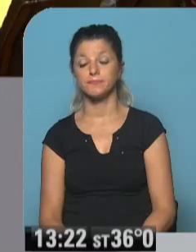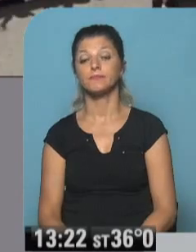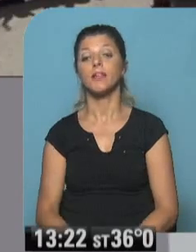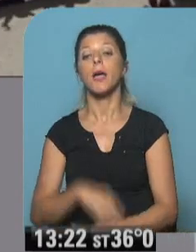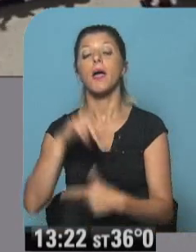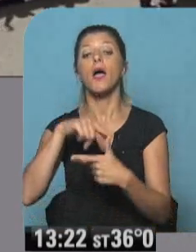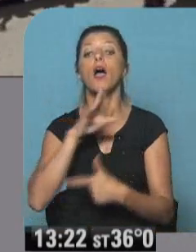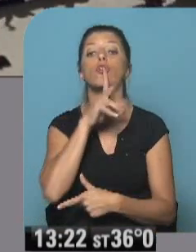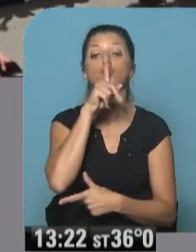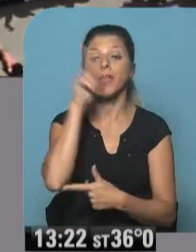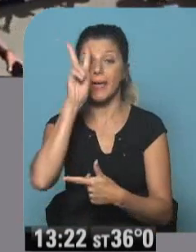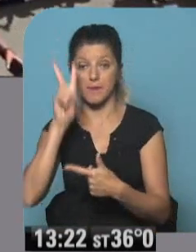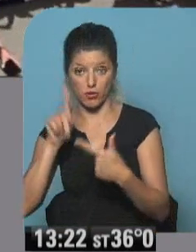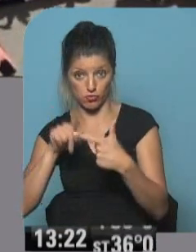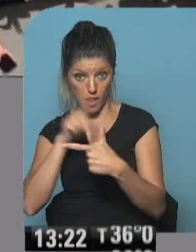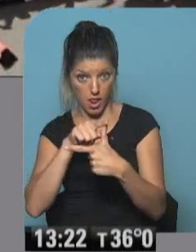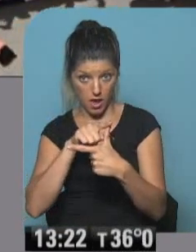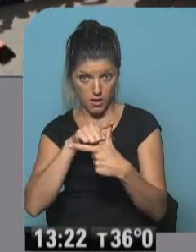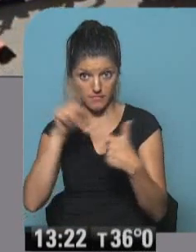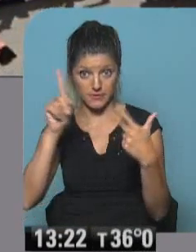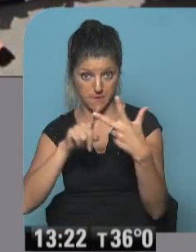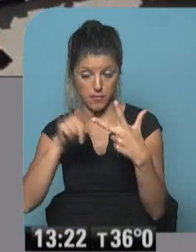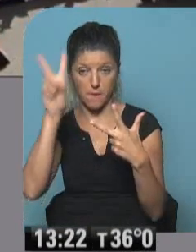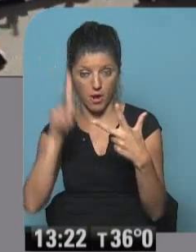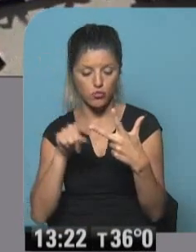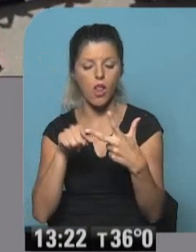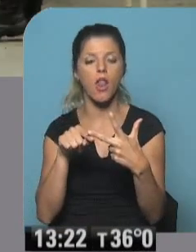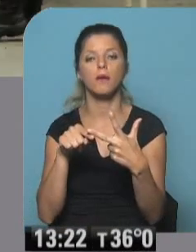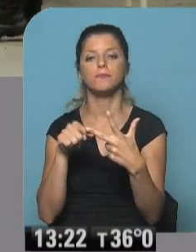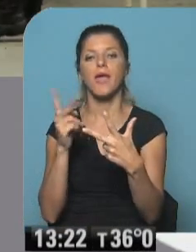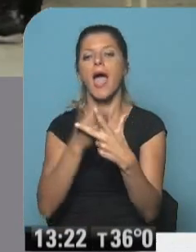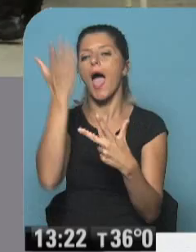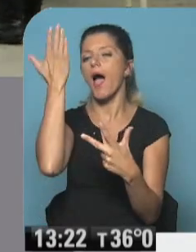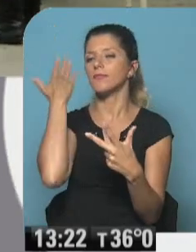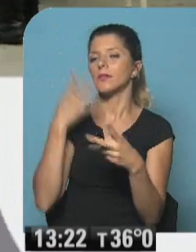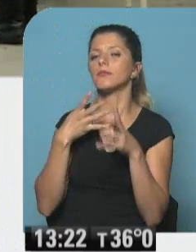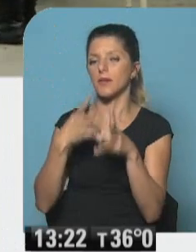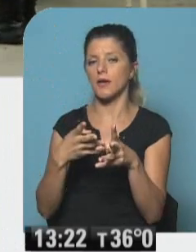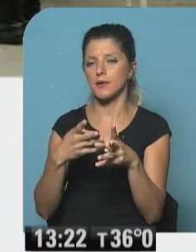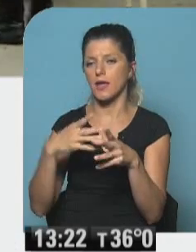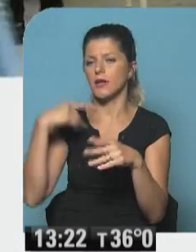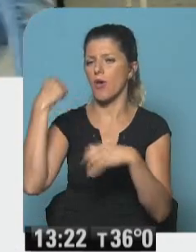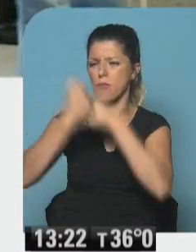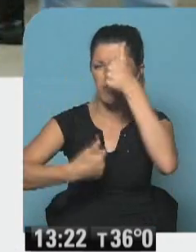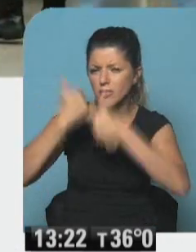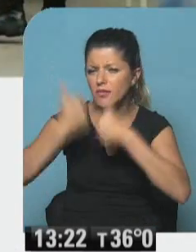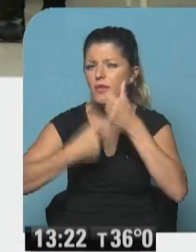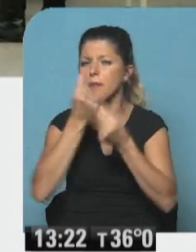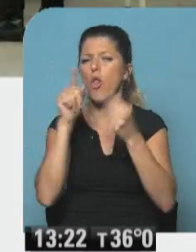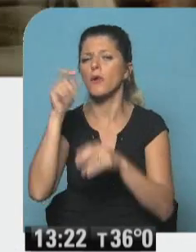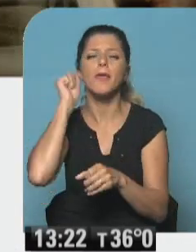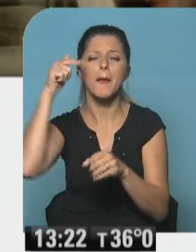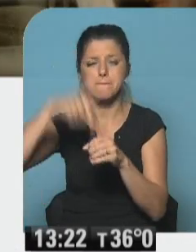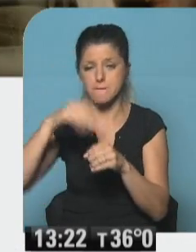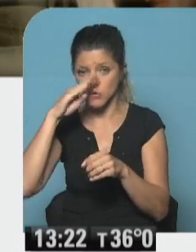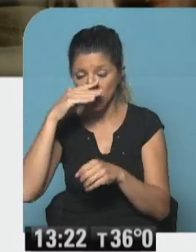fueron puestos en un mismo plano de eje del mal prácticamente cuando se dio la guerra por el precio del petróleo hace unos años, en la cual se le